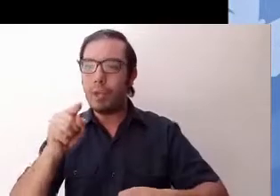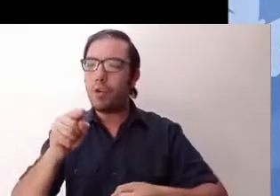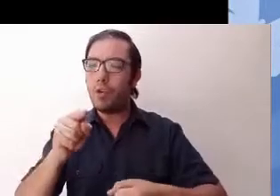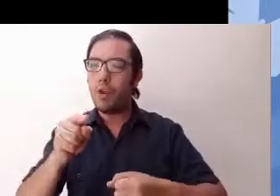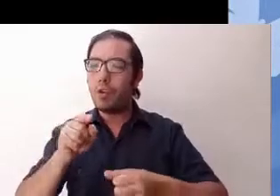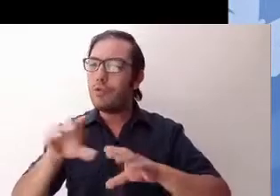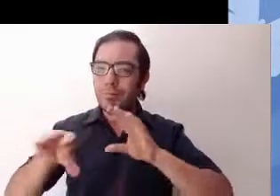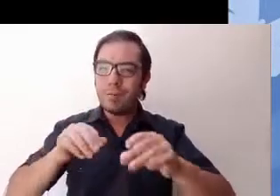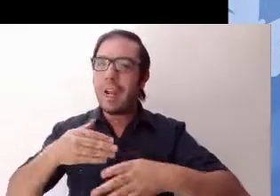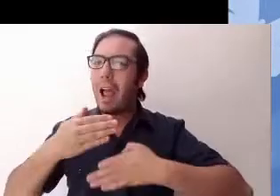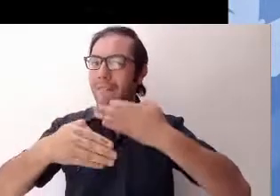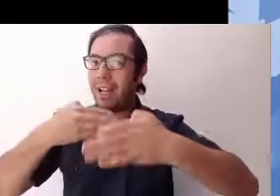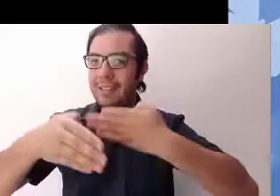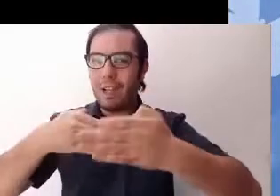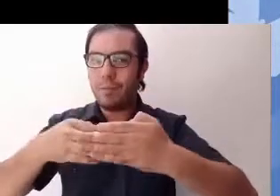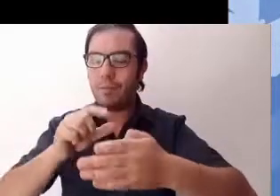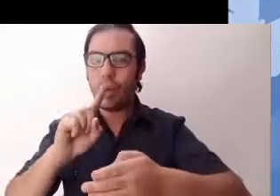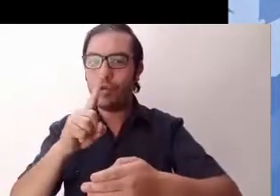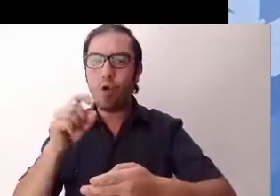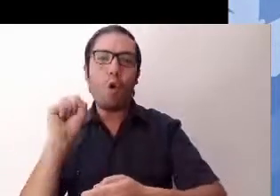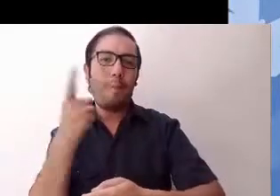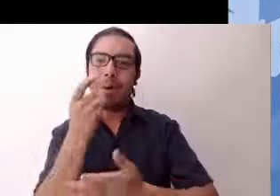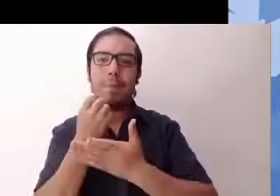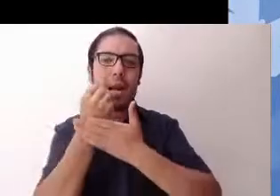procedimientos avanzados, no de primeros auxilios.